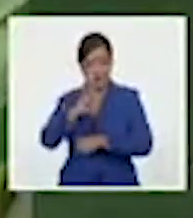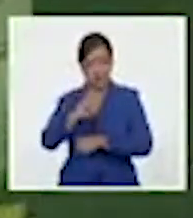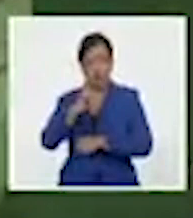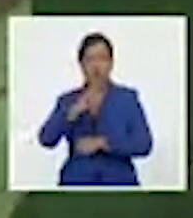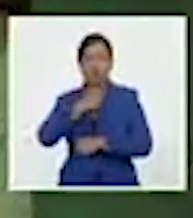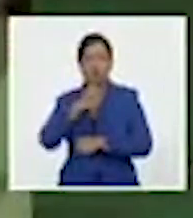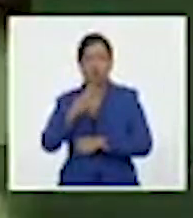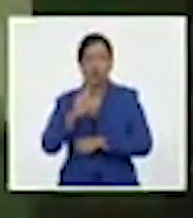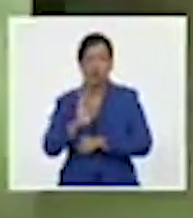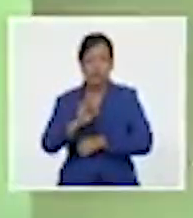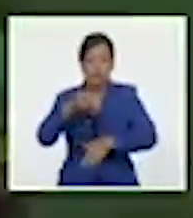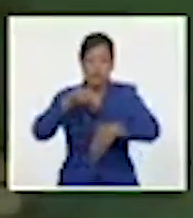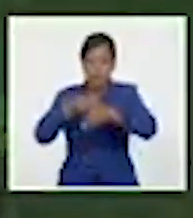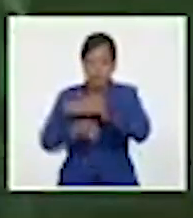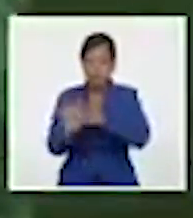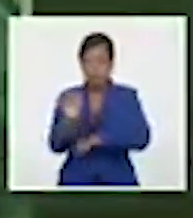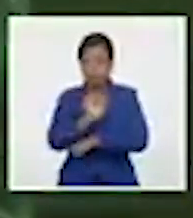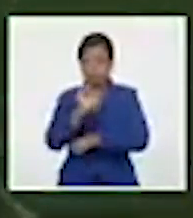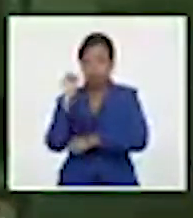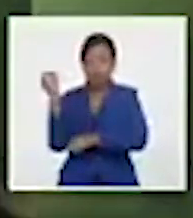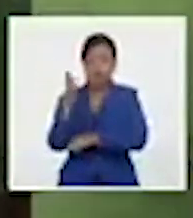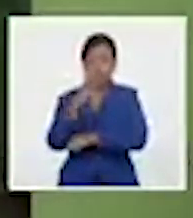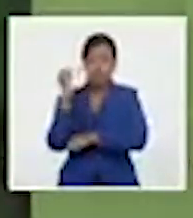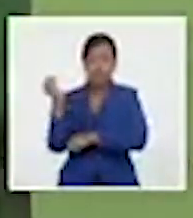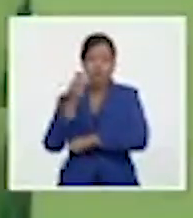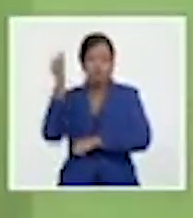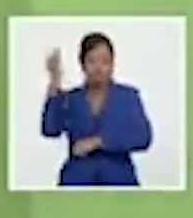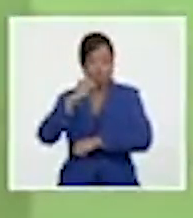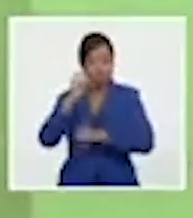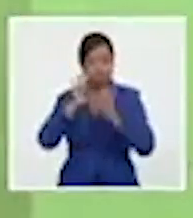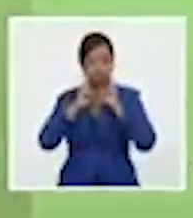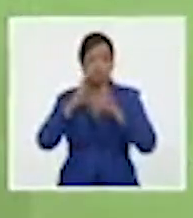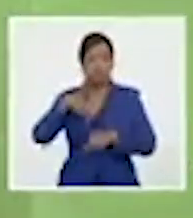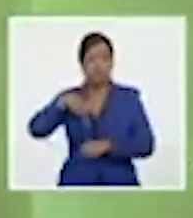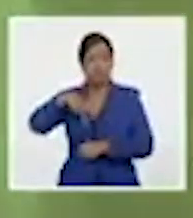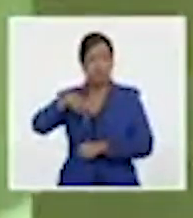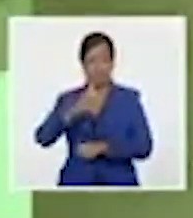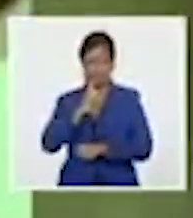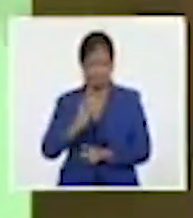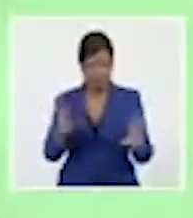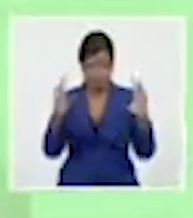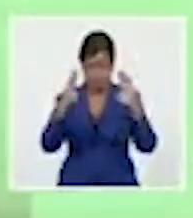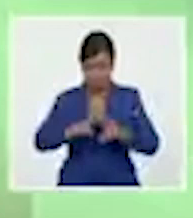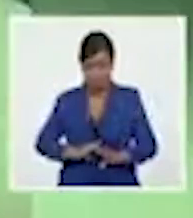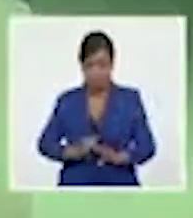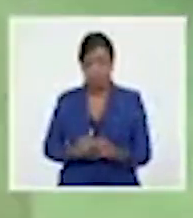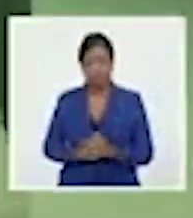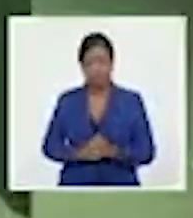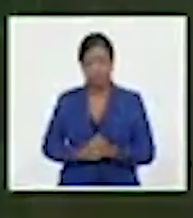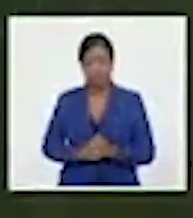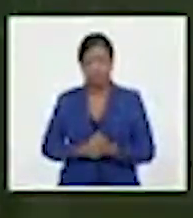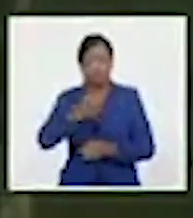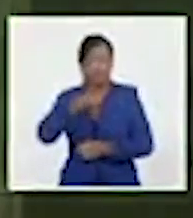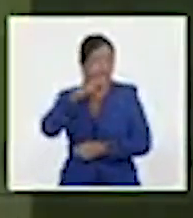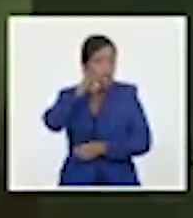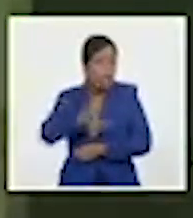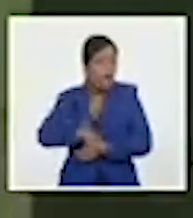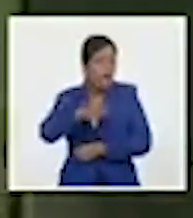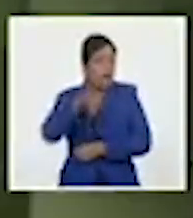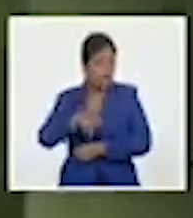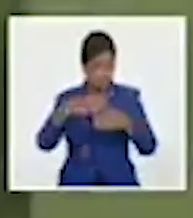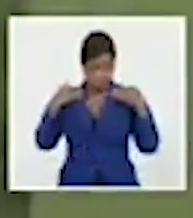En ningún momento, díganme qué médico ustedes conocen que no suelta a su paciente. Díganme qué